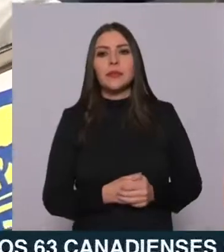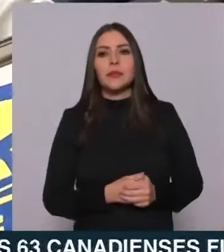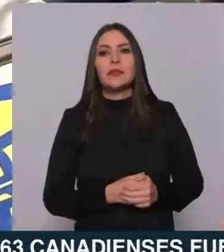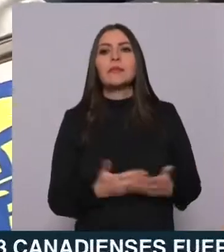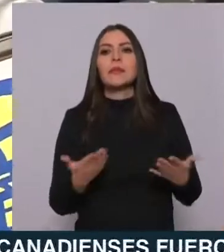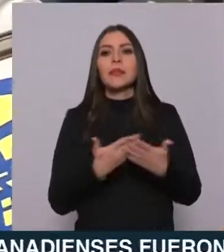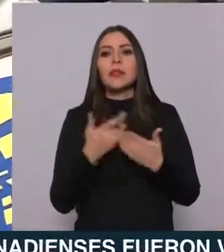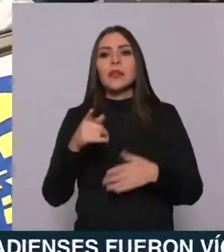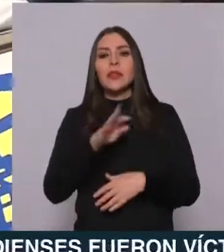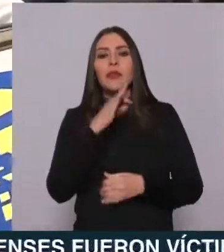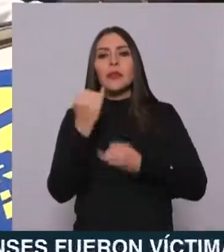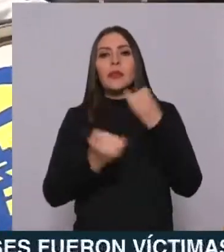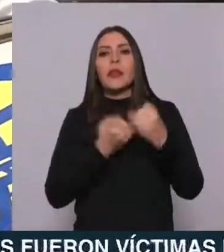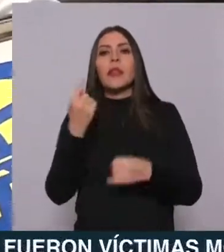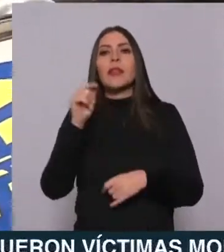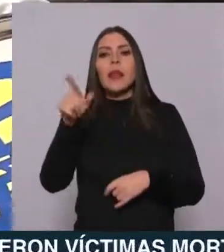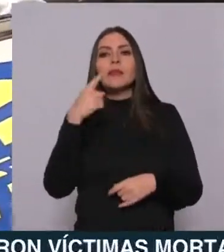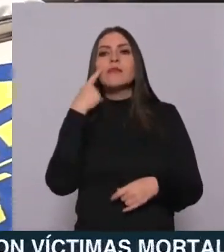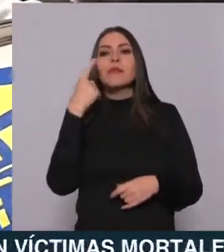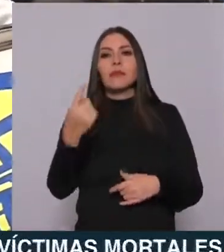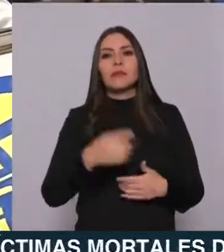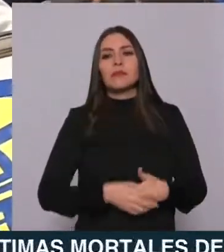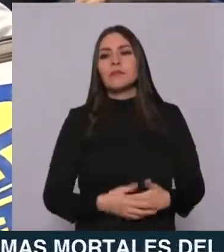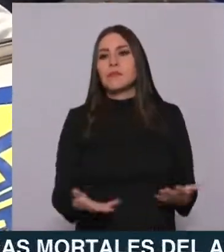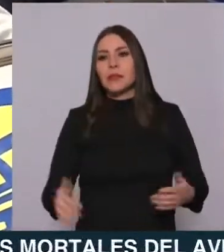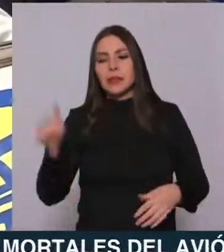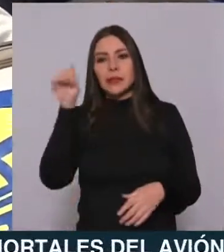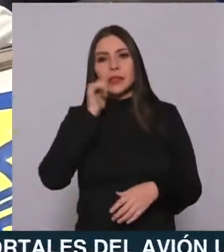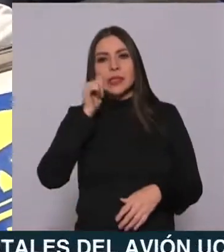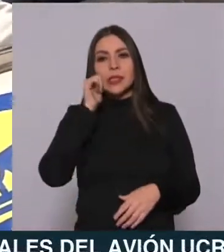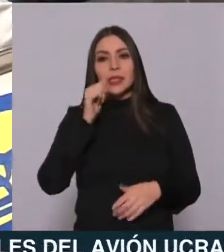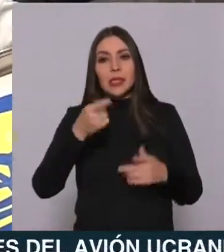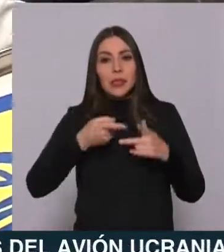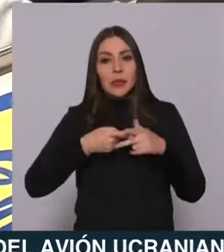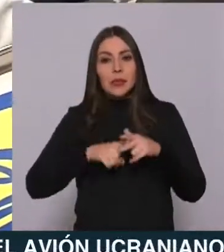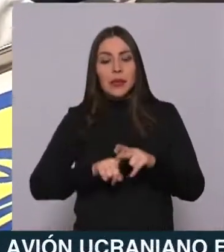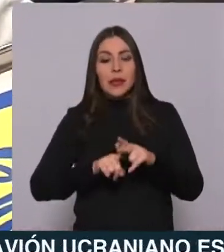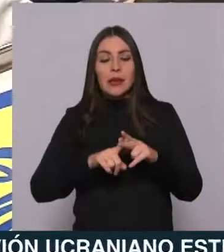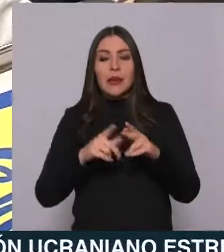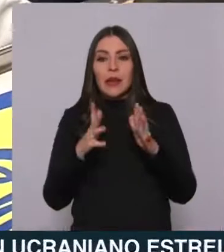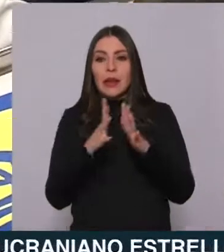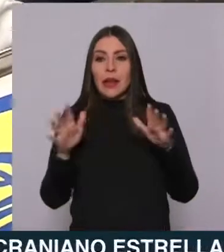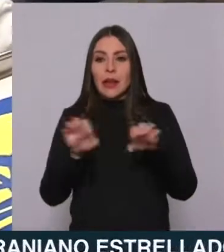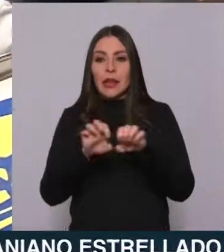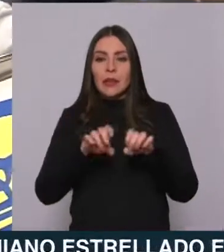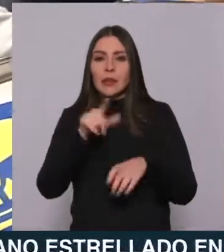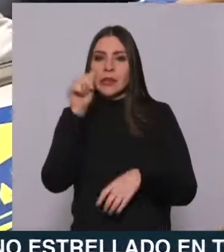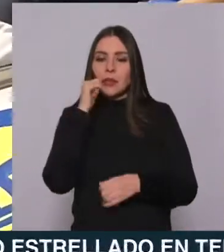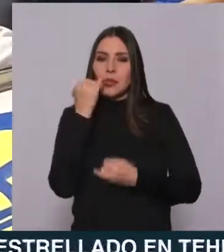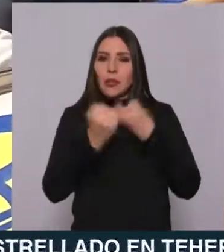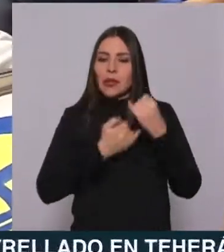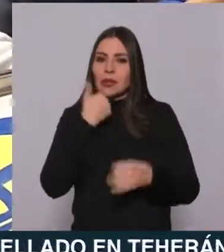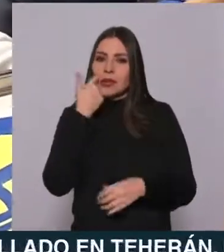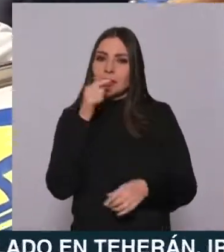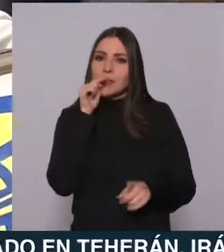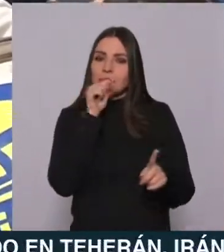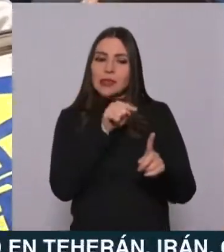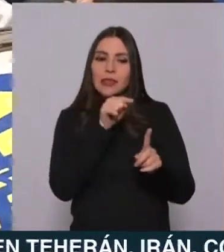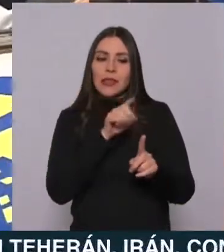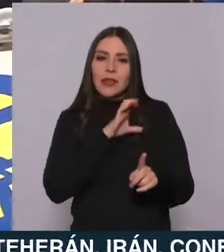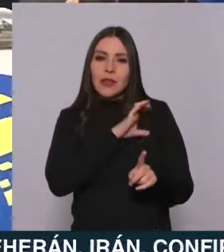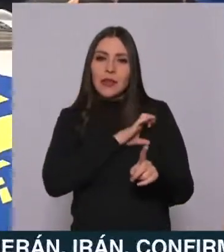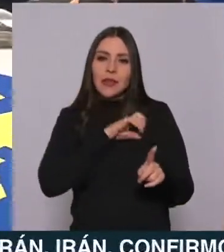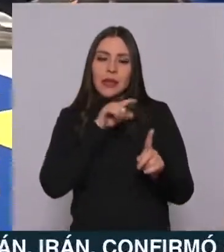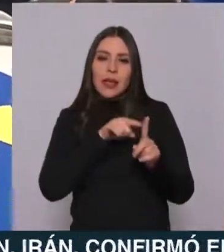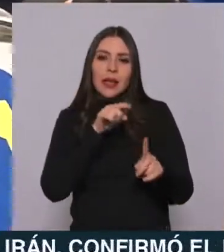temporada? Pues como siempre, desde que iniciaron un equipo grande, todos le juegan a ganar a Capitanes y pues bueno, demostrado